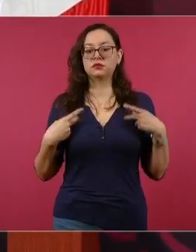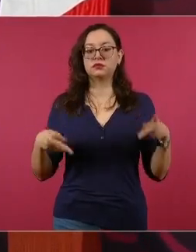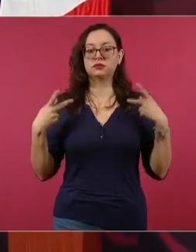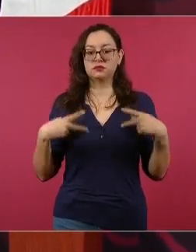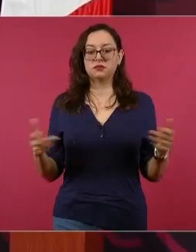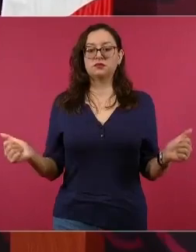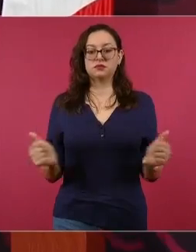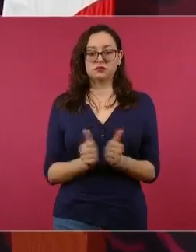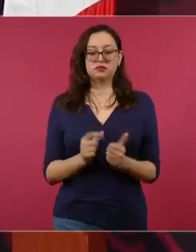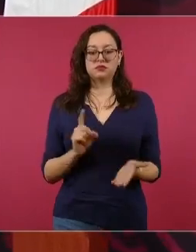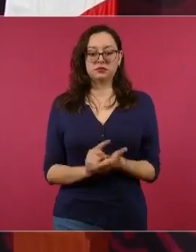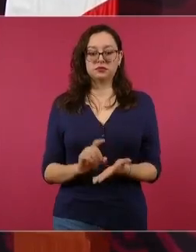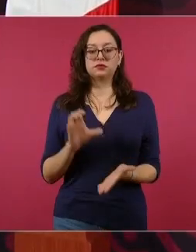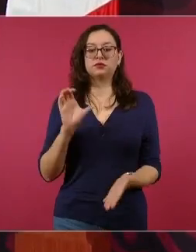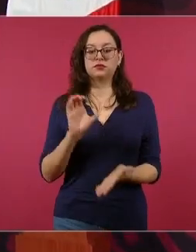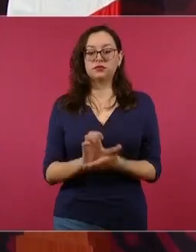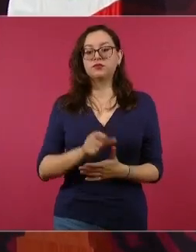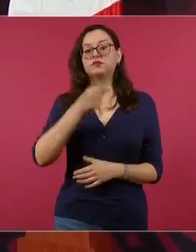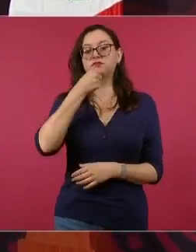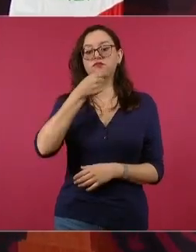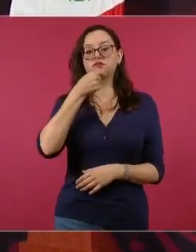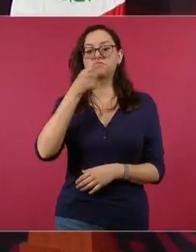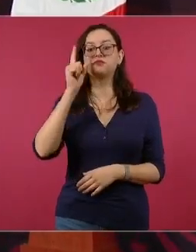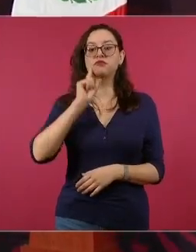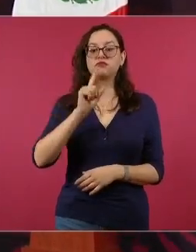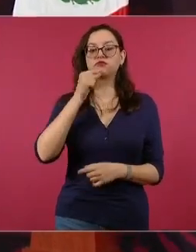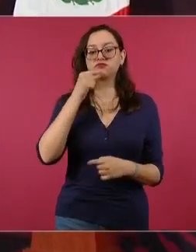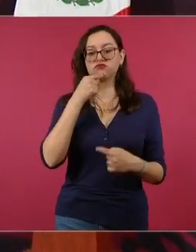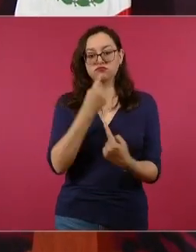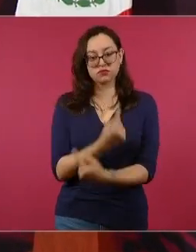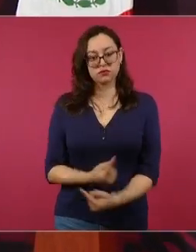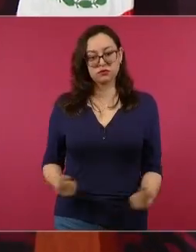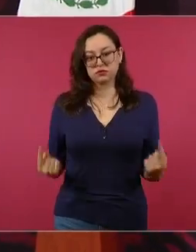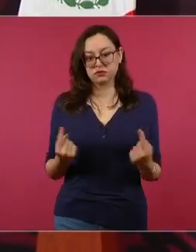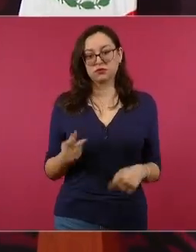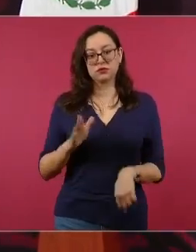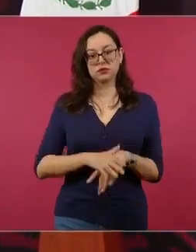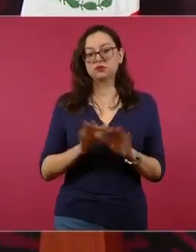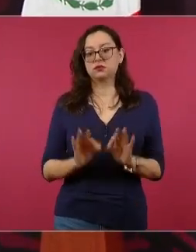personas con discapacidad, sobre todo niñas y niños.